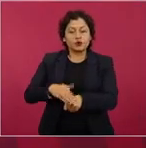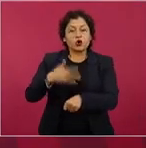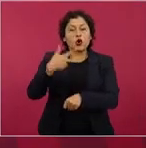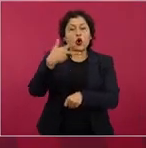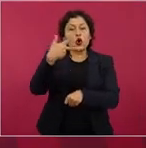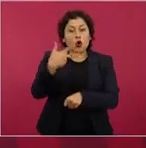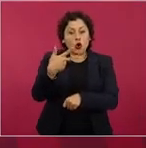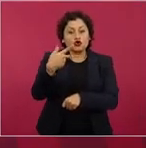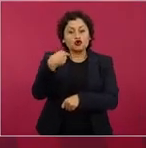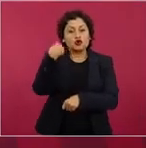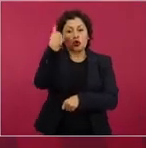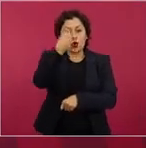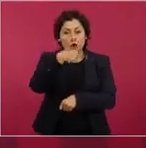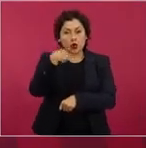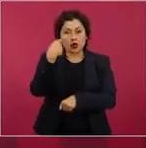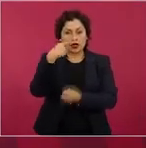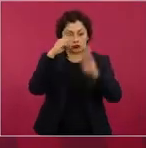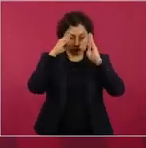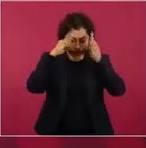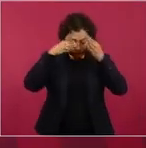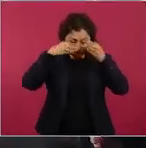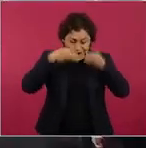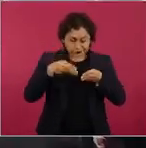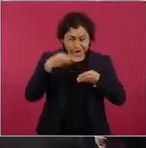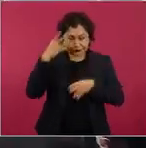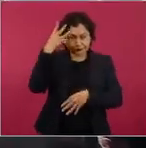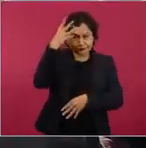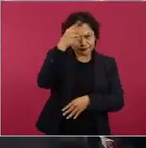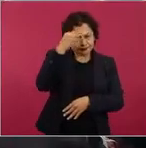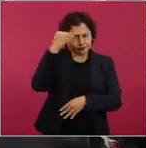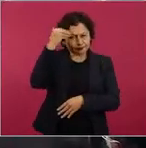a pensar, 8